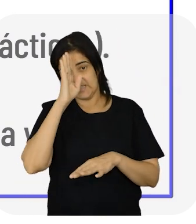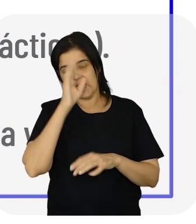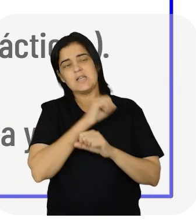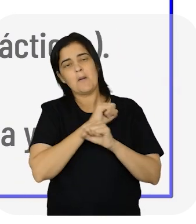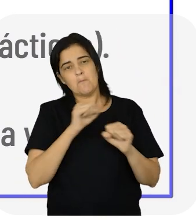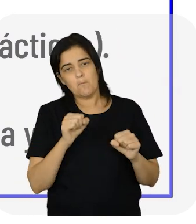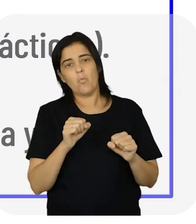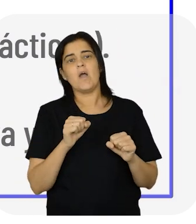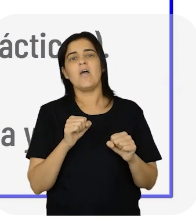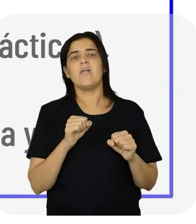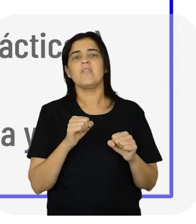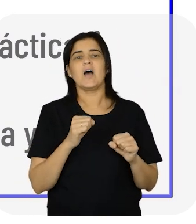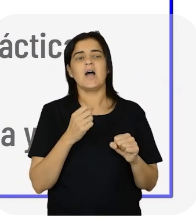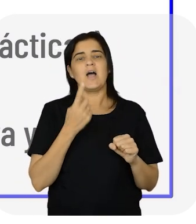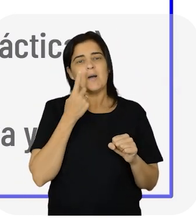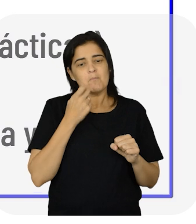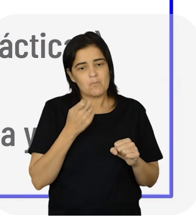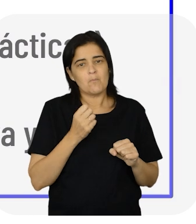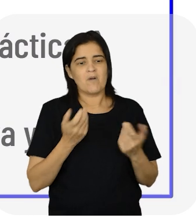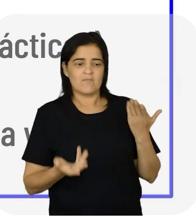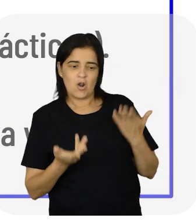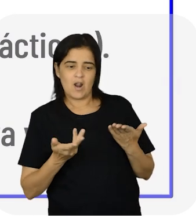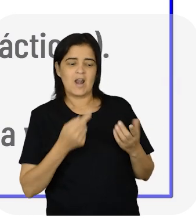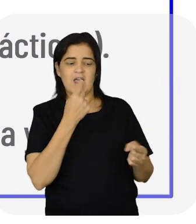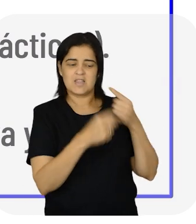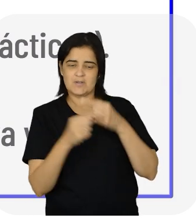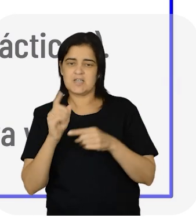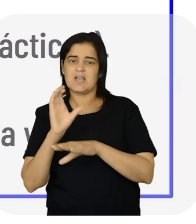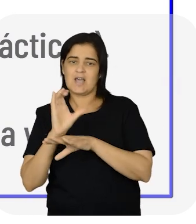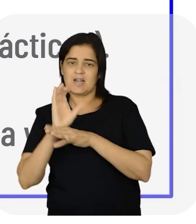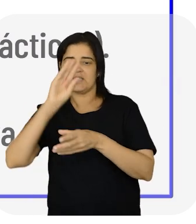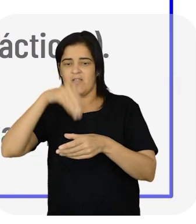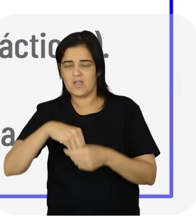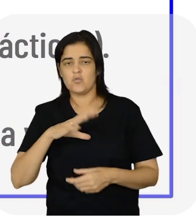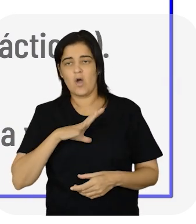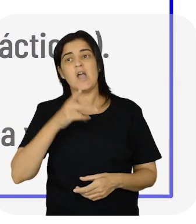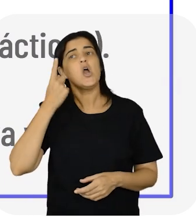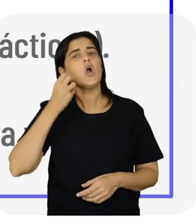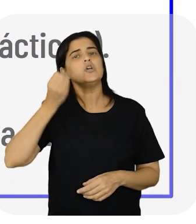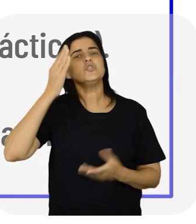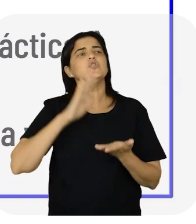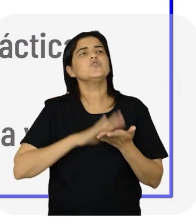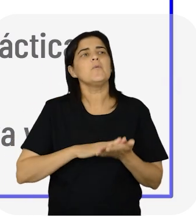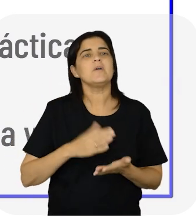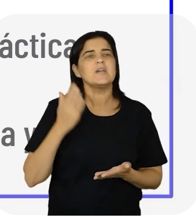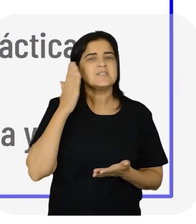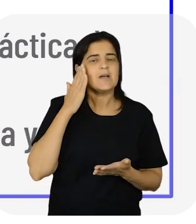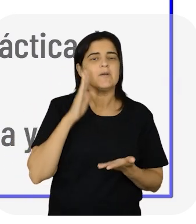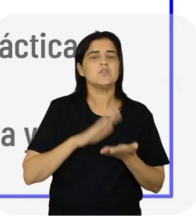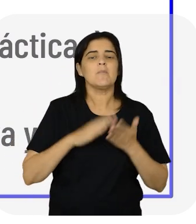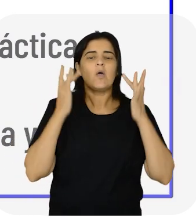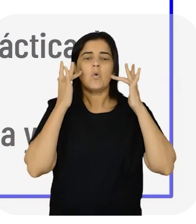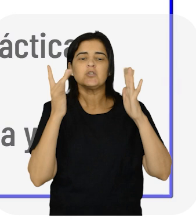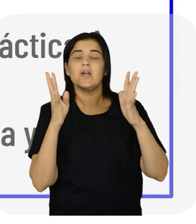pueda contemplar la diversidad del aula, cómo ponen en práctica ese concepto que ellos tienen de educación inclusiva. Ahí es